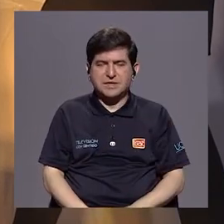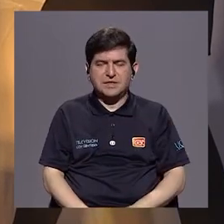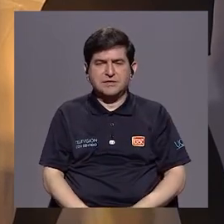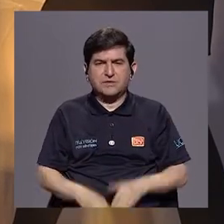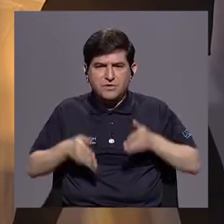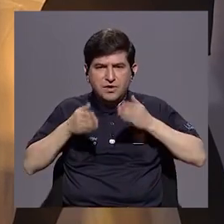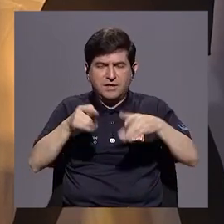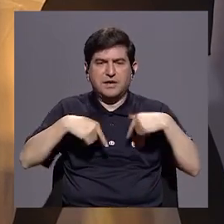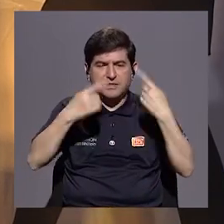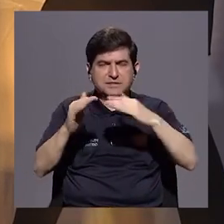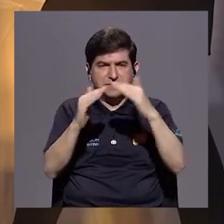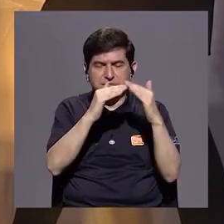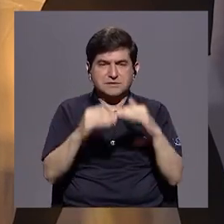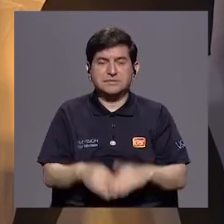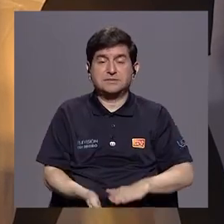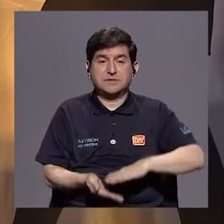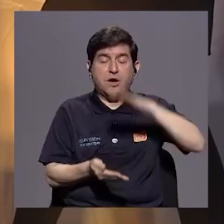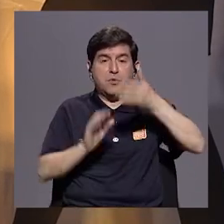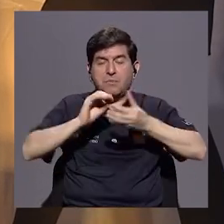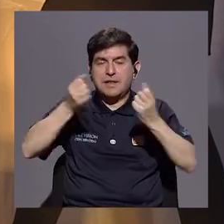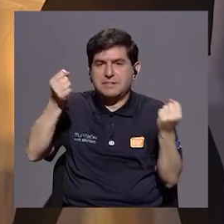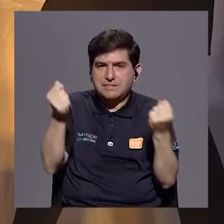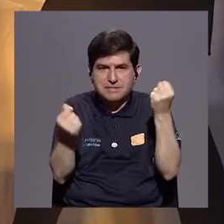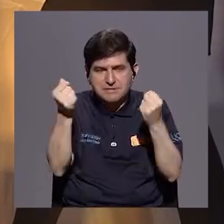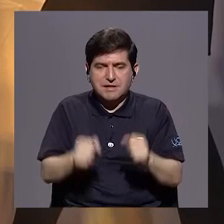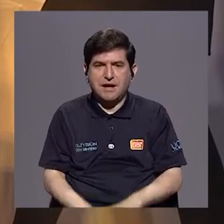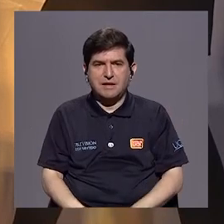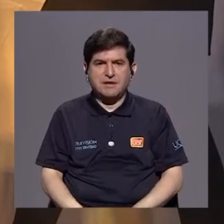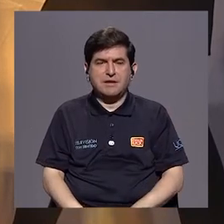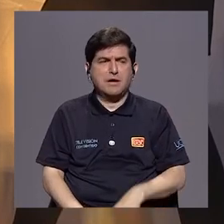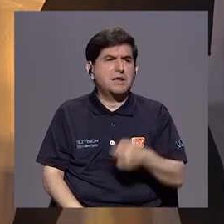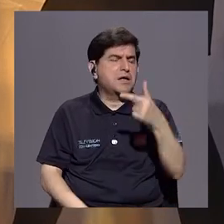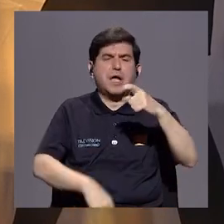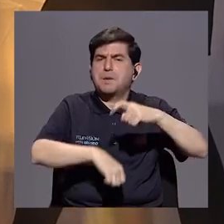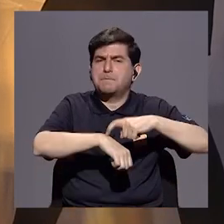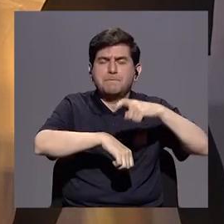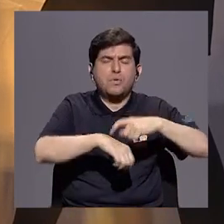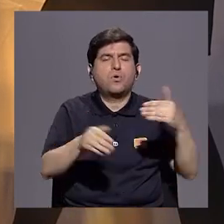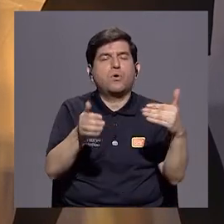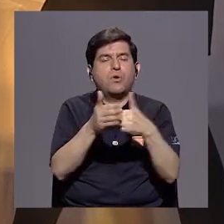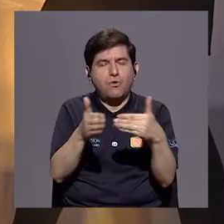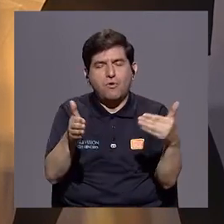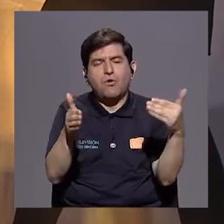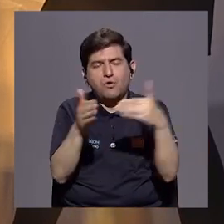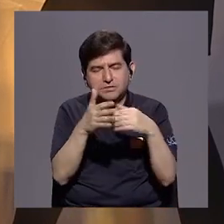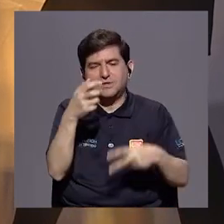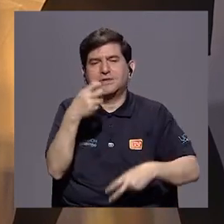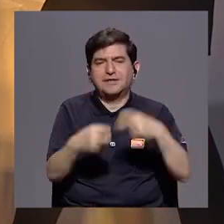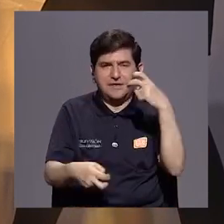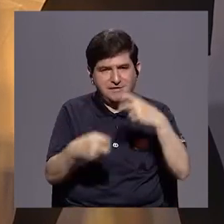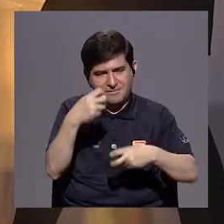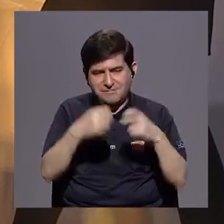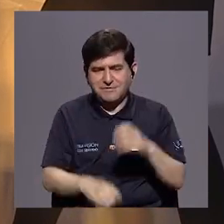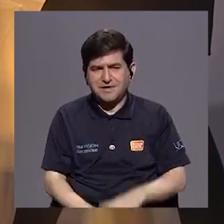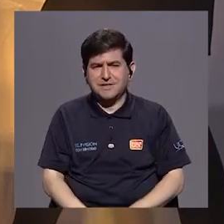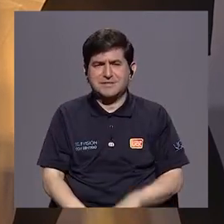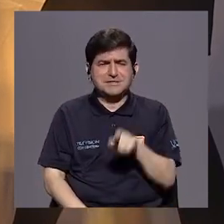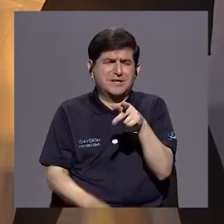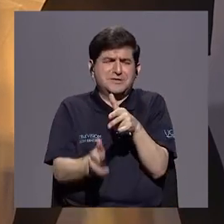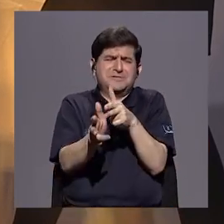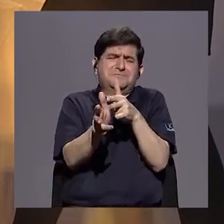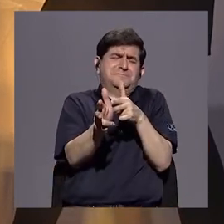y lo único que hace es aumentar el número de vehículos y a muy corto plazo volvemos a tener el problema de